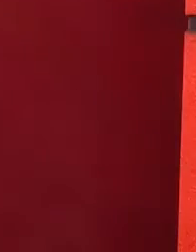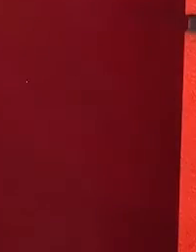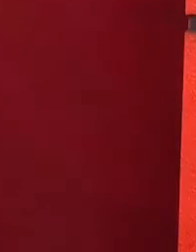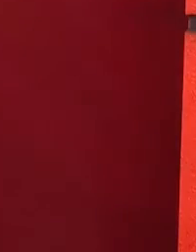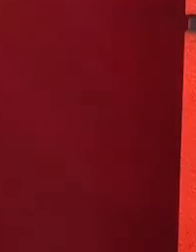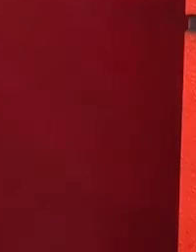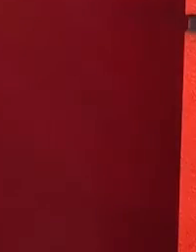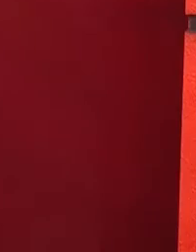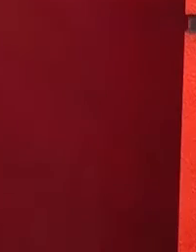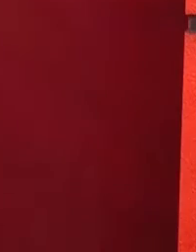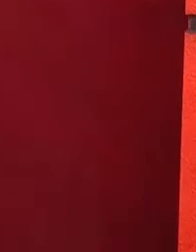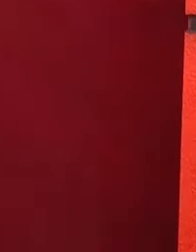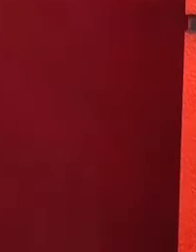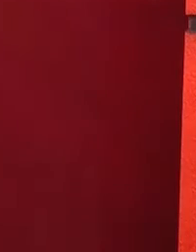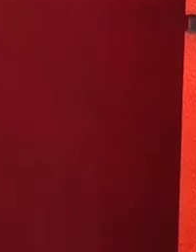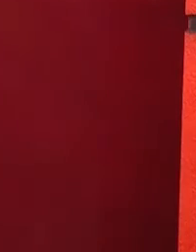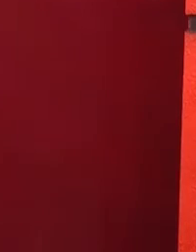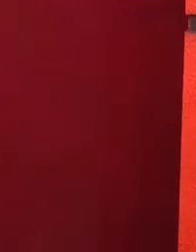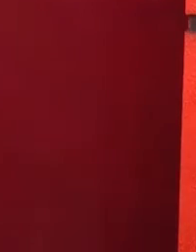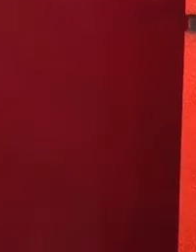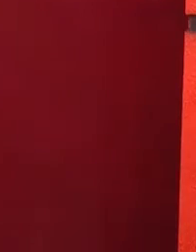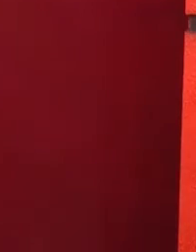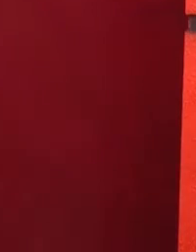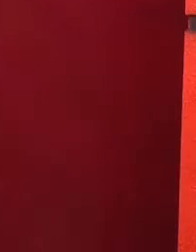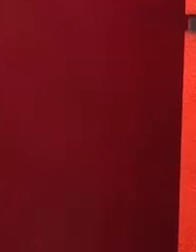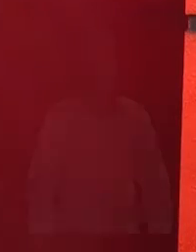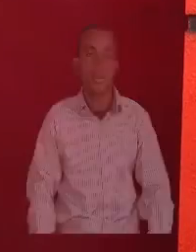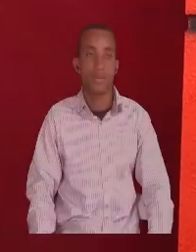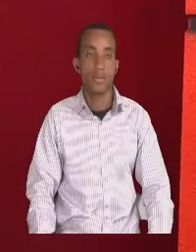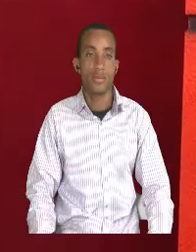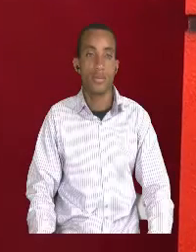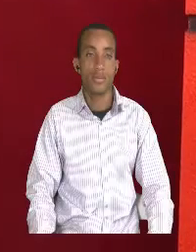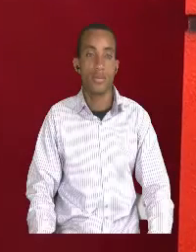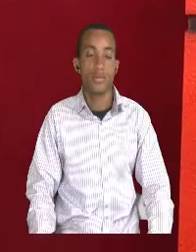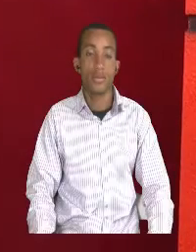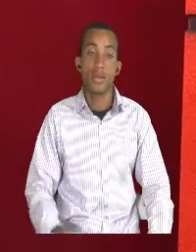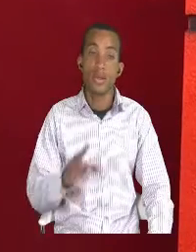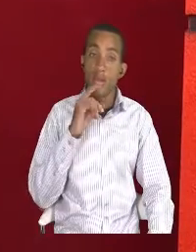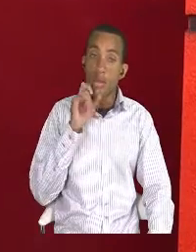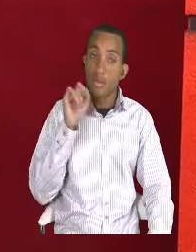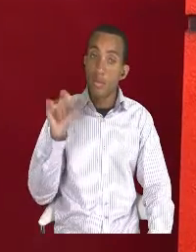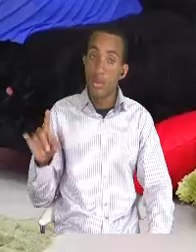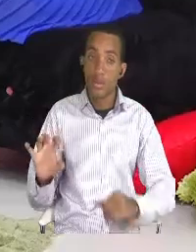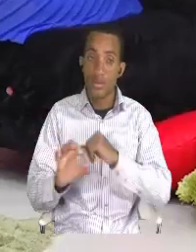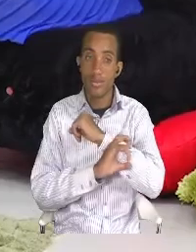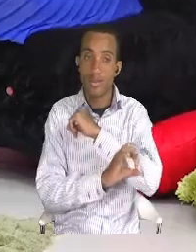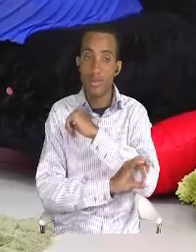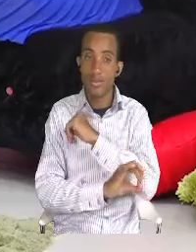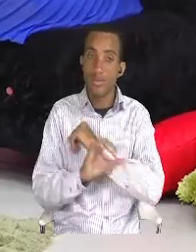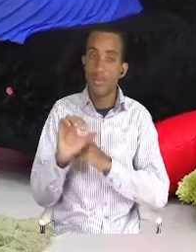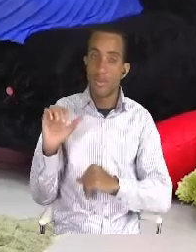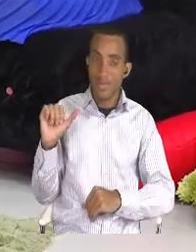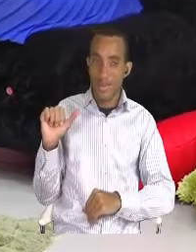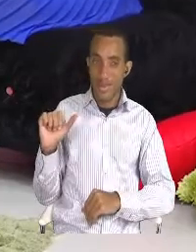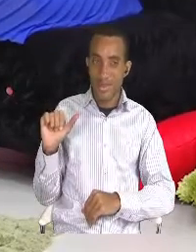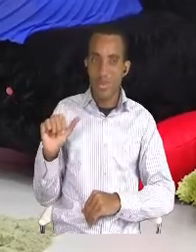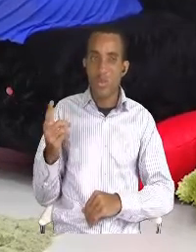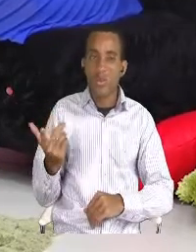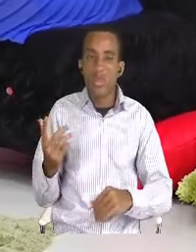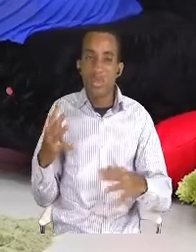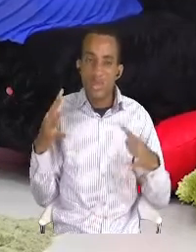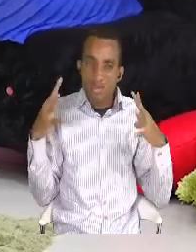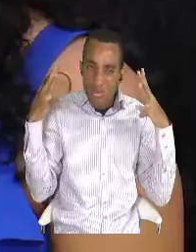En nuestra recta final de En Casa vamos a preguntarle a nuestra psicóloga acerca de qué es el estrés. Bien, el estrés